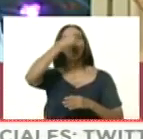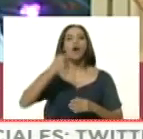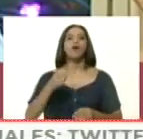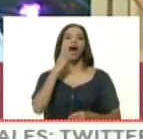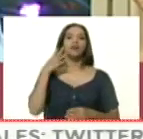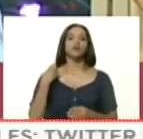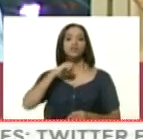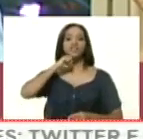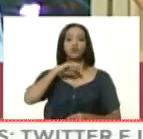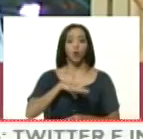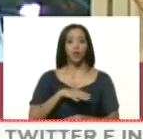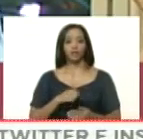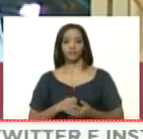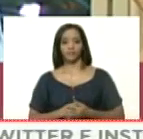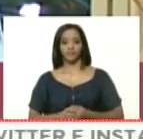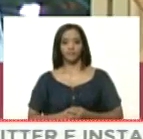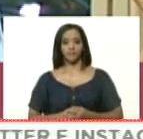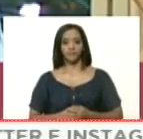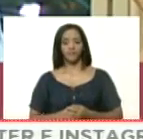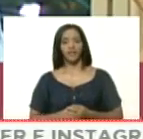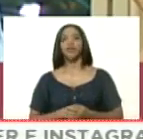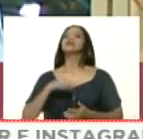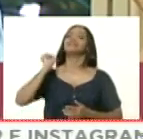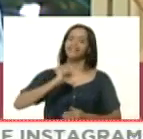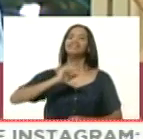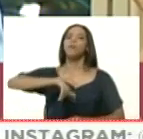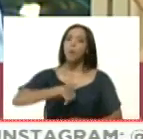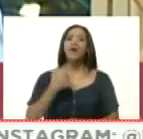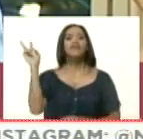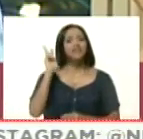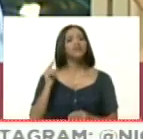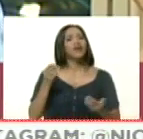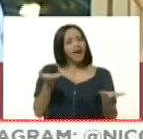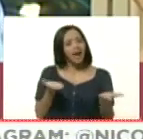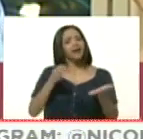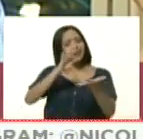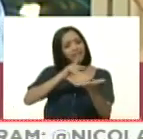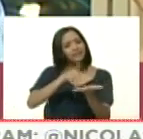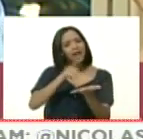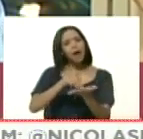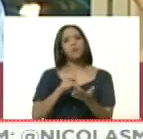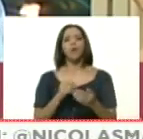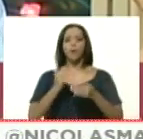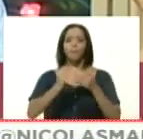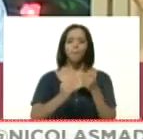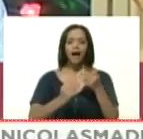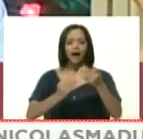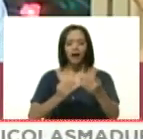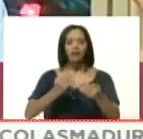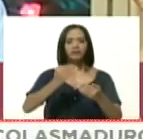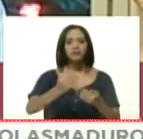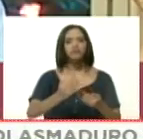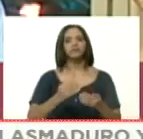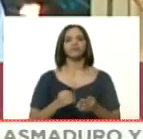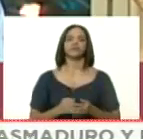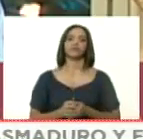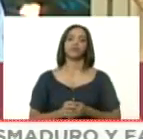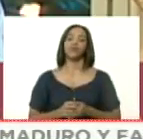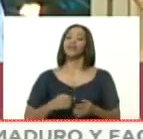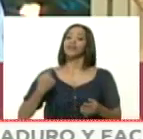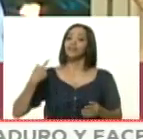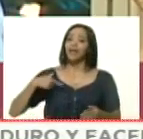de su historia. Sí se puede, Venezuela, ahí estamos. Paso a paso. Tenemos